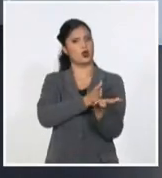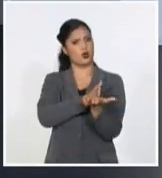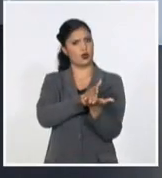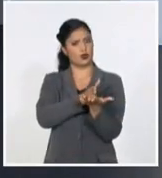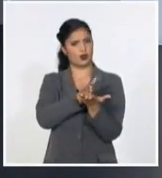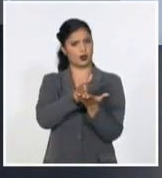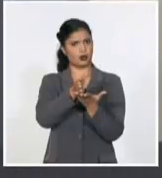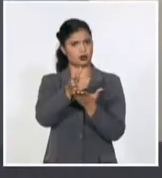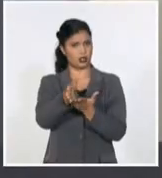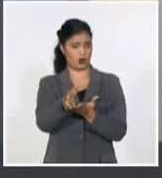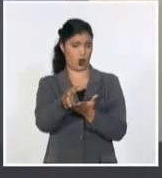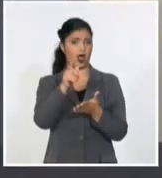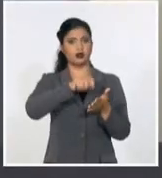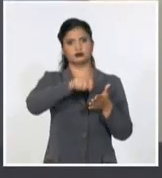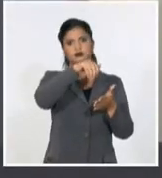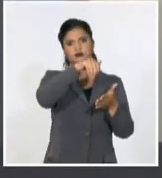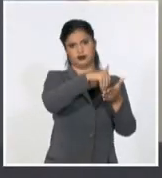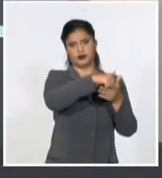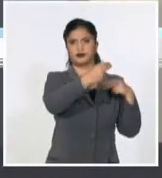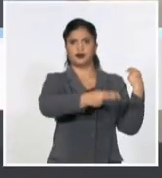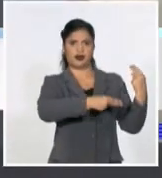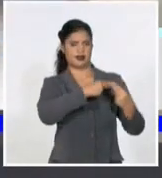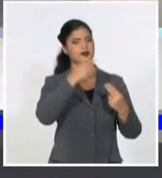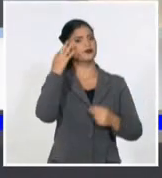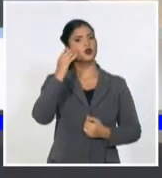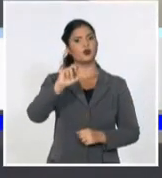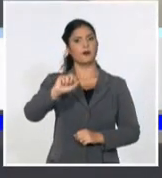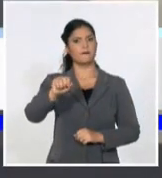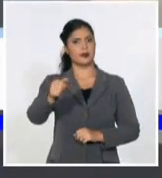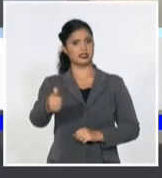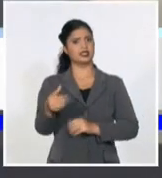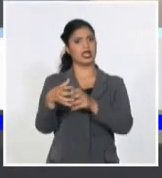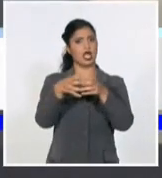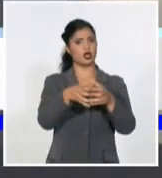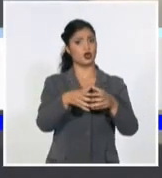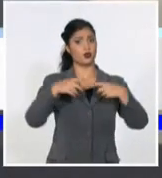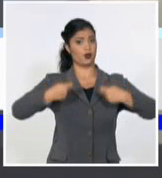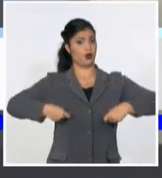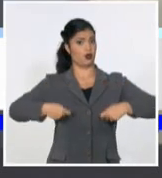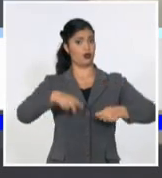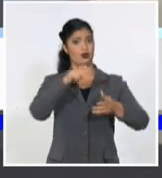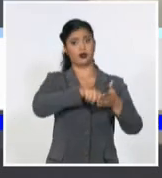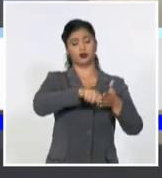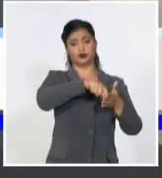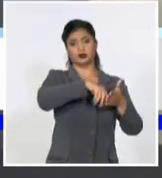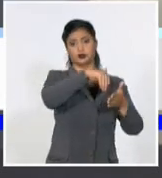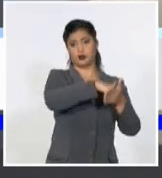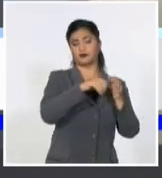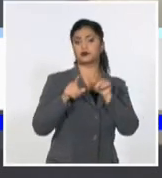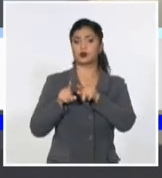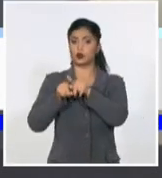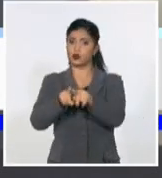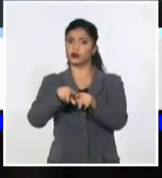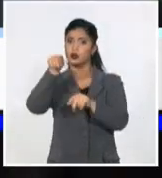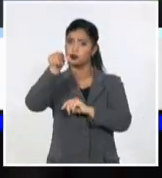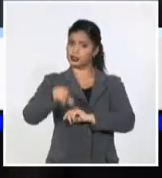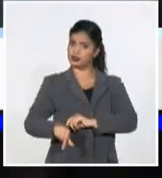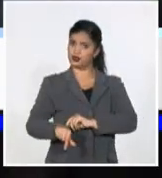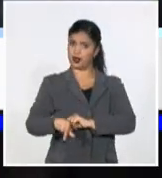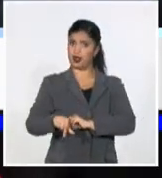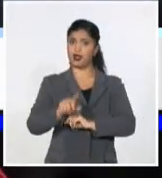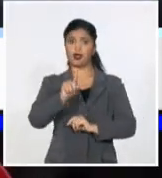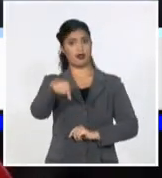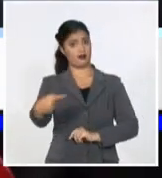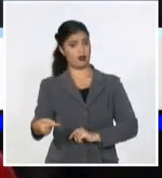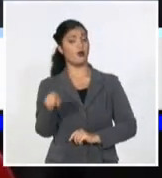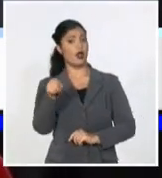fuentes oficiales. La presidenta del Tribunal Supremo Electoral, Dora Martínez de Barahona, y el también magistrado Rubén Meléndez apoyan la